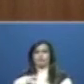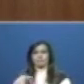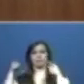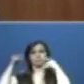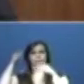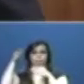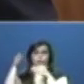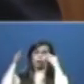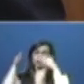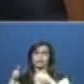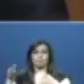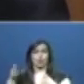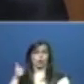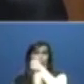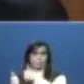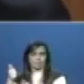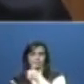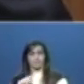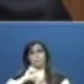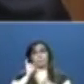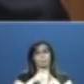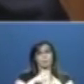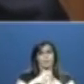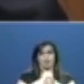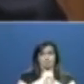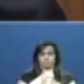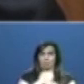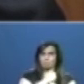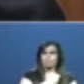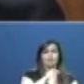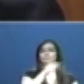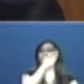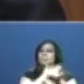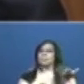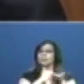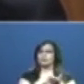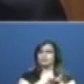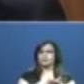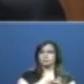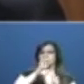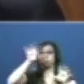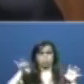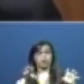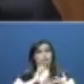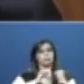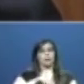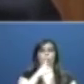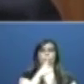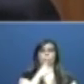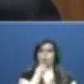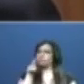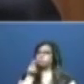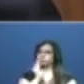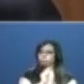en materia de políticas activas de empleo Castilla y león es una de las pocas comunidades que las financia principalmente con su